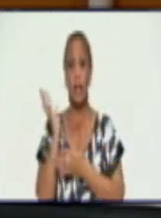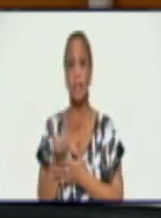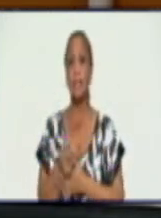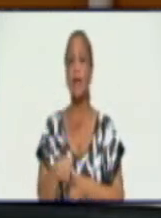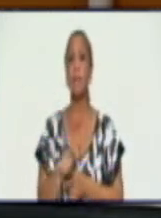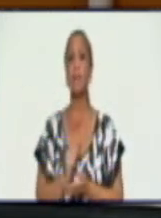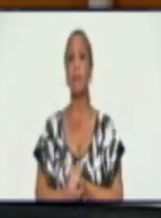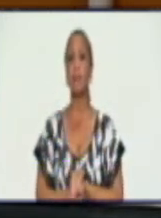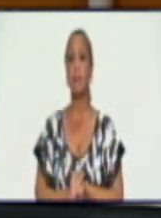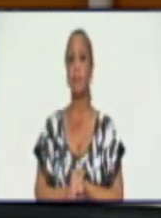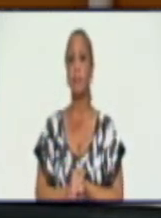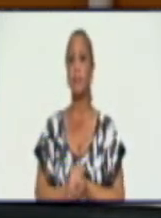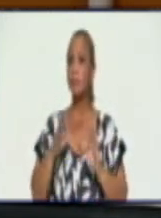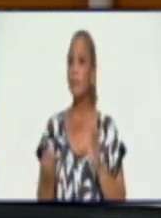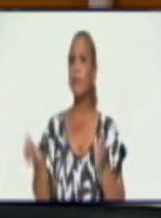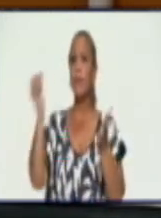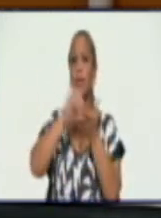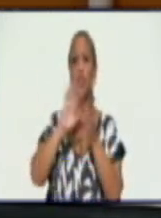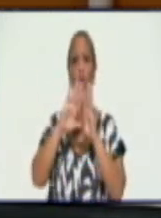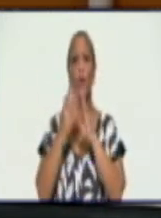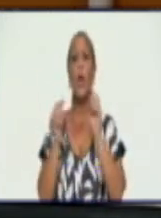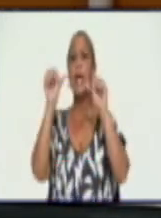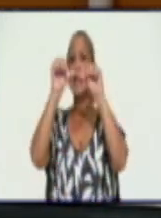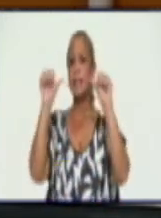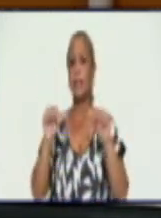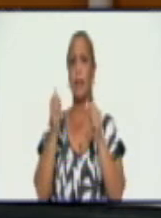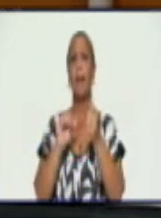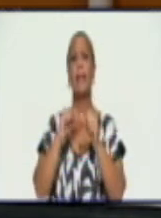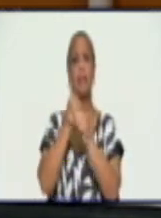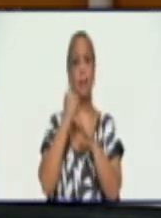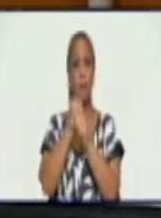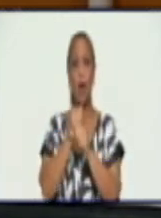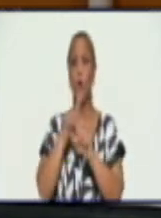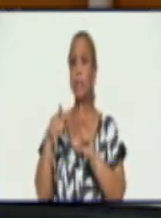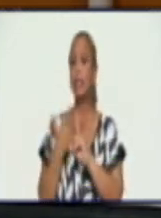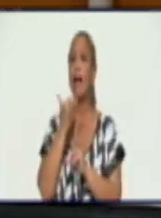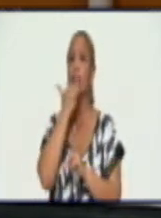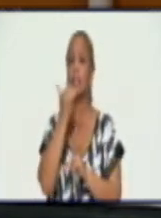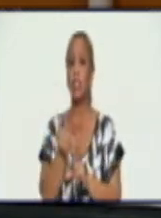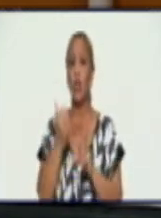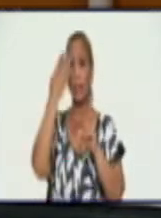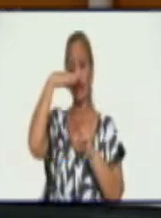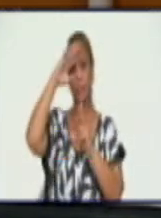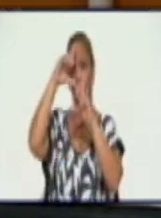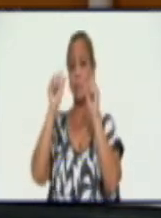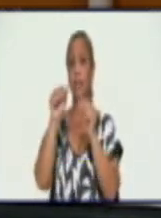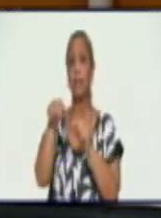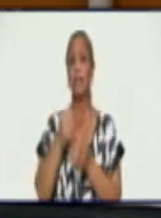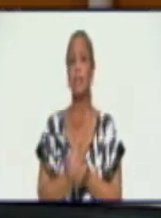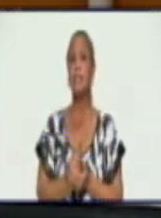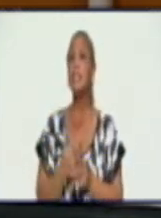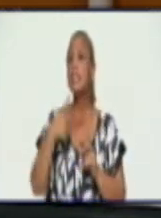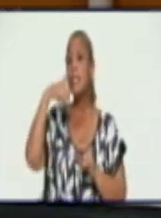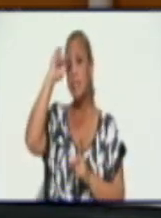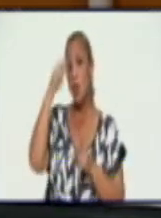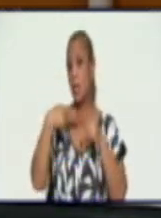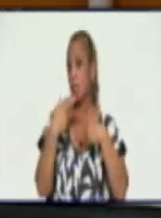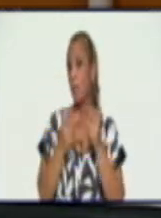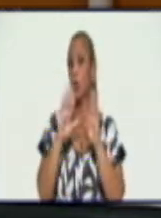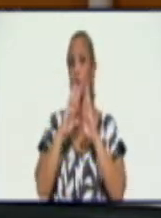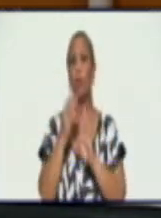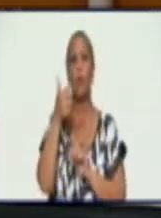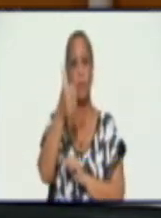nosotros precisamente las afectaciones del país que si lo hacemos todo bien y